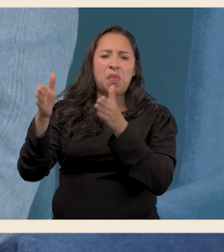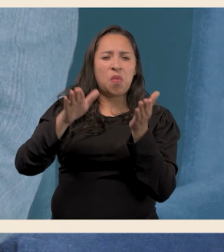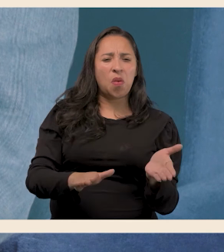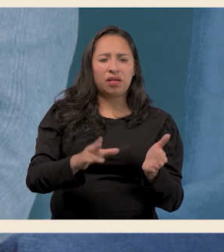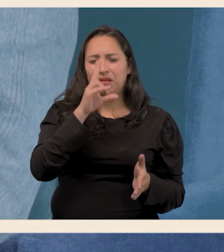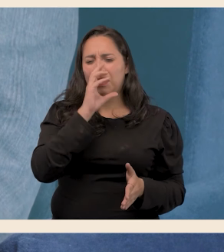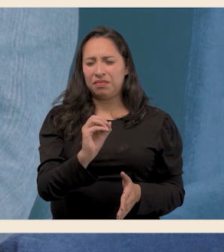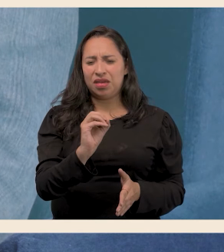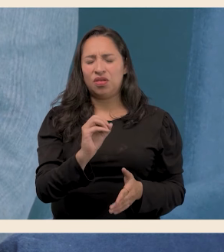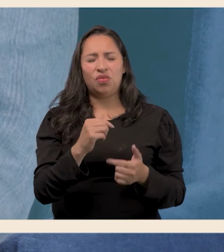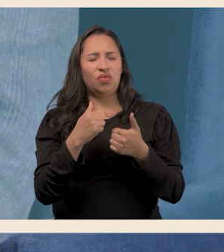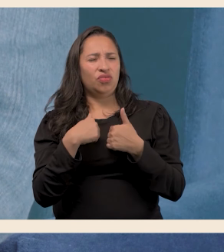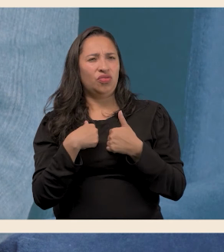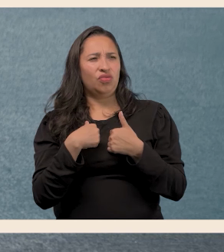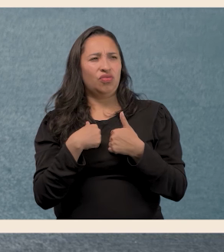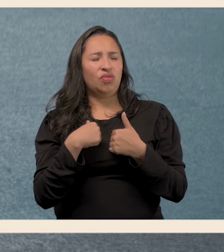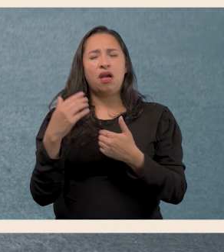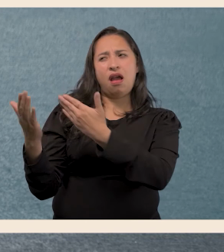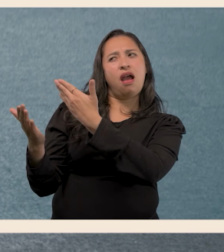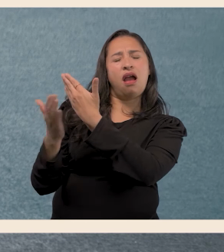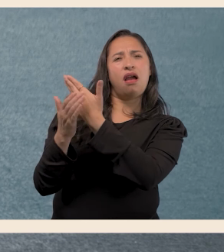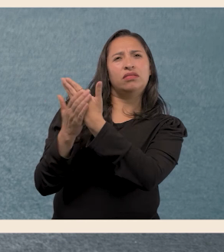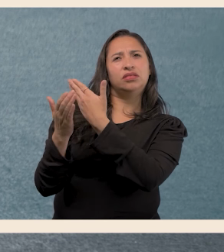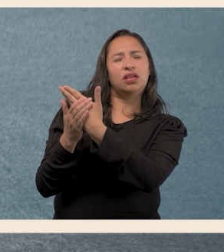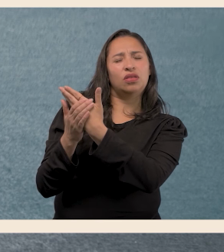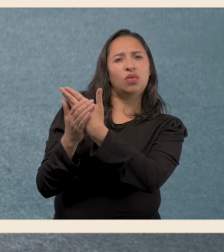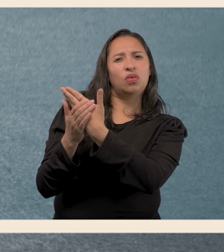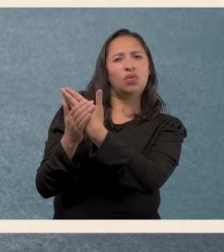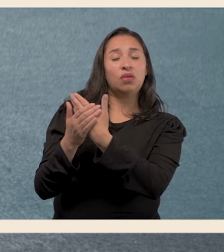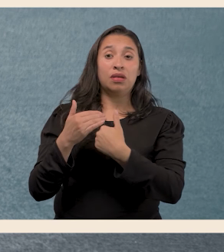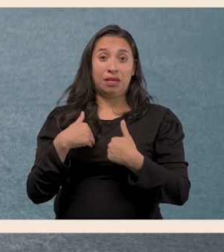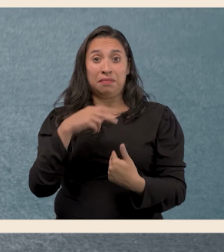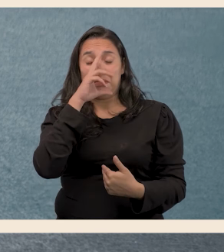el fallecimiento de Luis Francisco, comunicándome que había sido